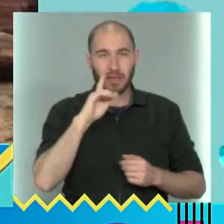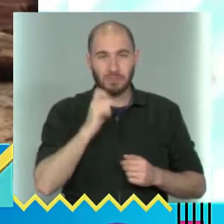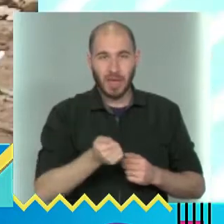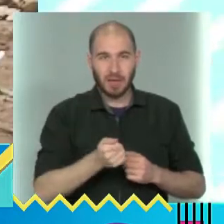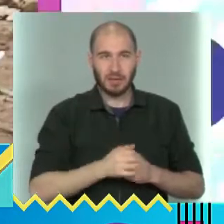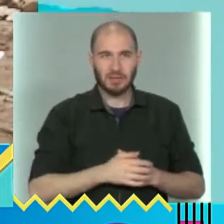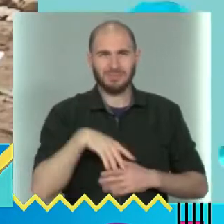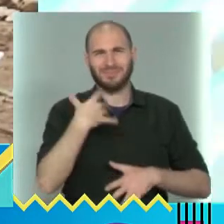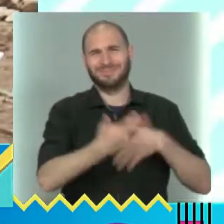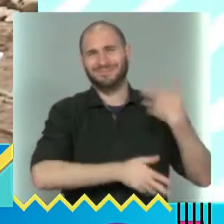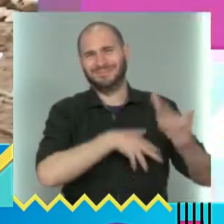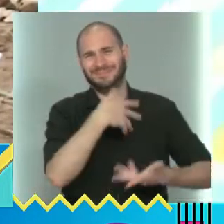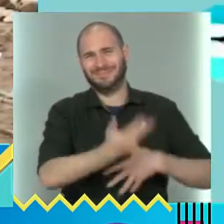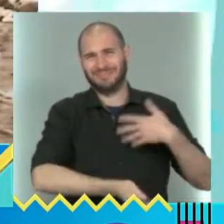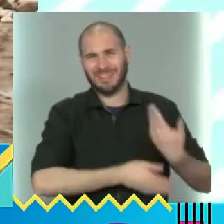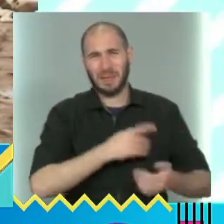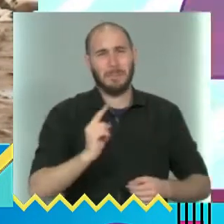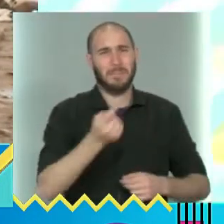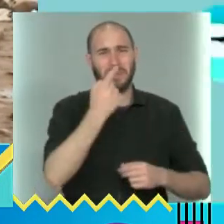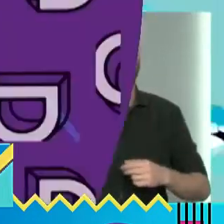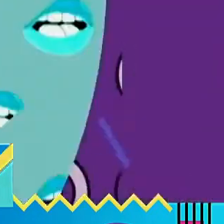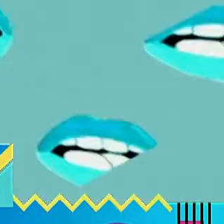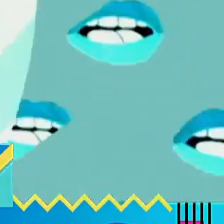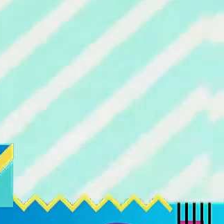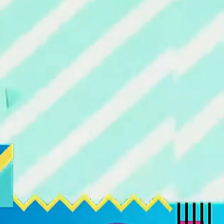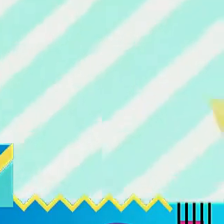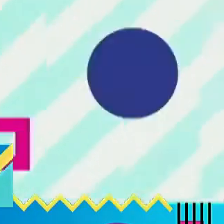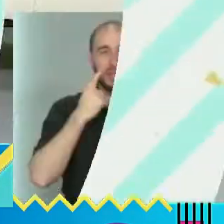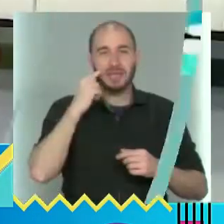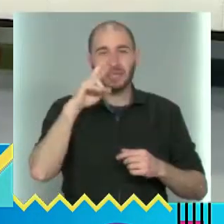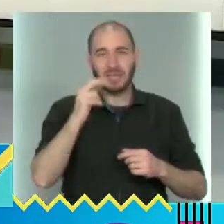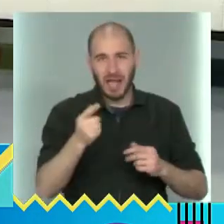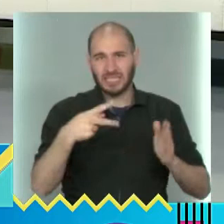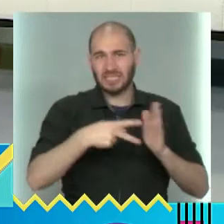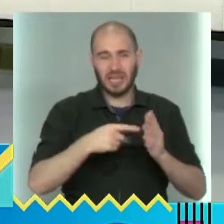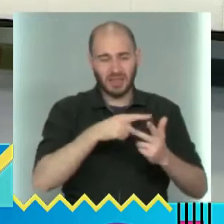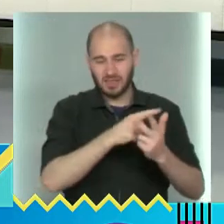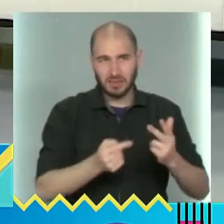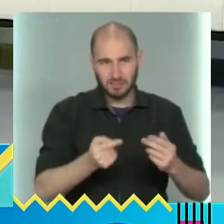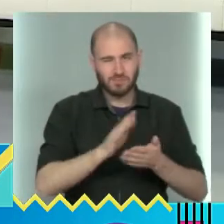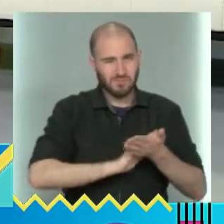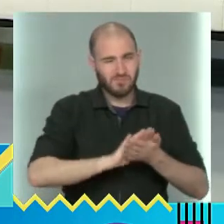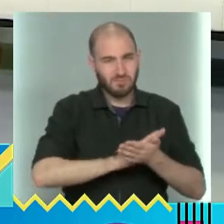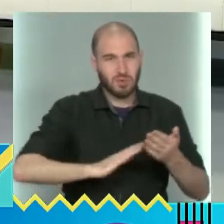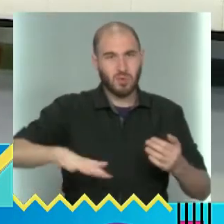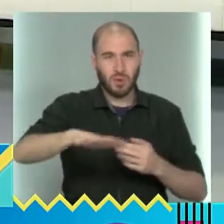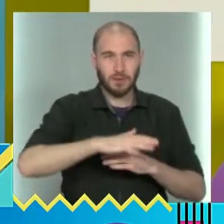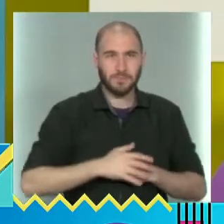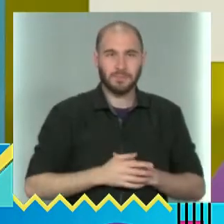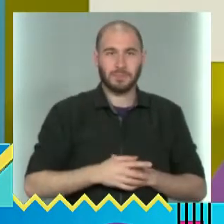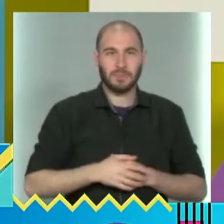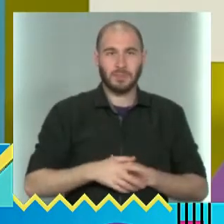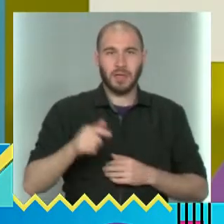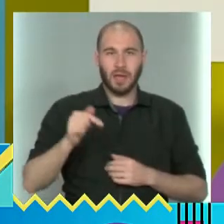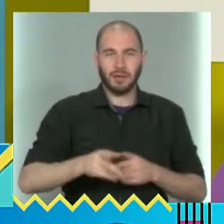el desastre número uno en Medio Oriente, al igual que Irak y al igual que Siria, ¿no? Hay una conspiración en ese aspecto. Bien, nos vamos